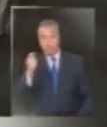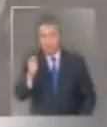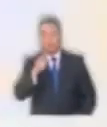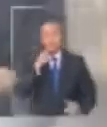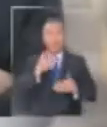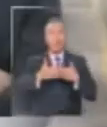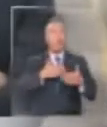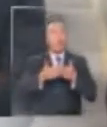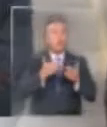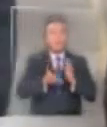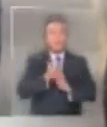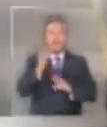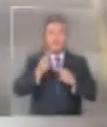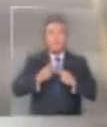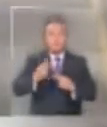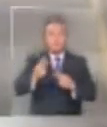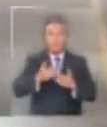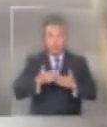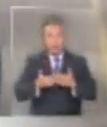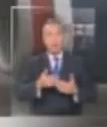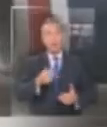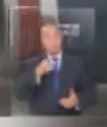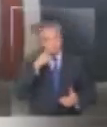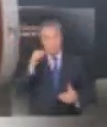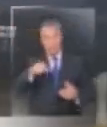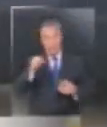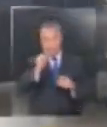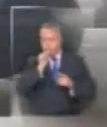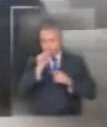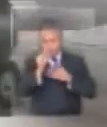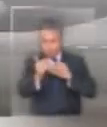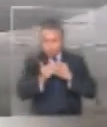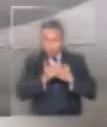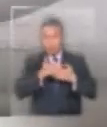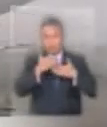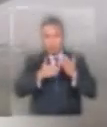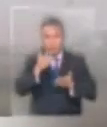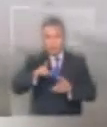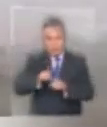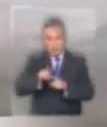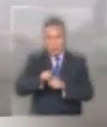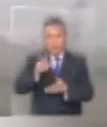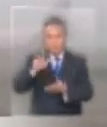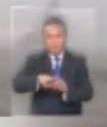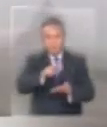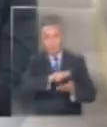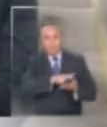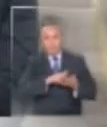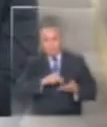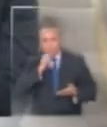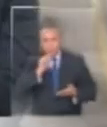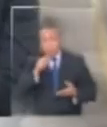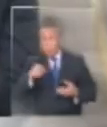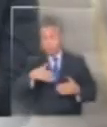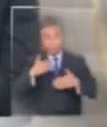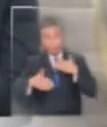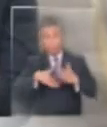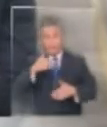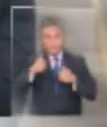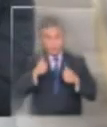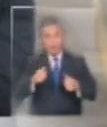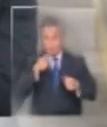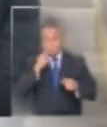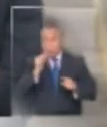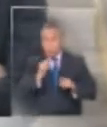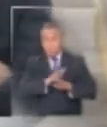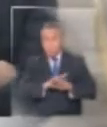dónde van a volar? Estamos a puertas de terminar el proceso de certificación operativa. Y eso va muy bien, y en el momento que terminemos